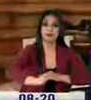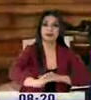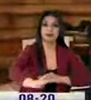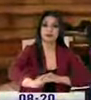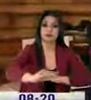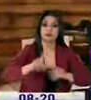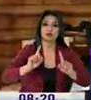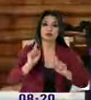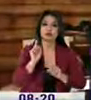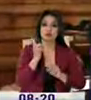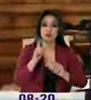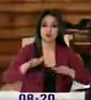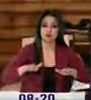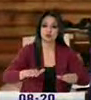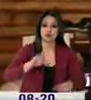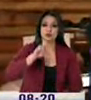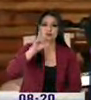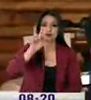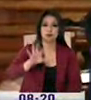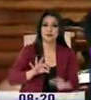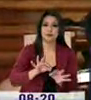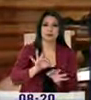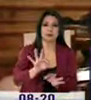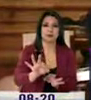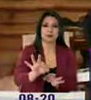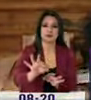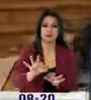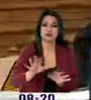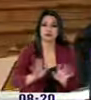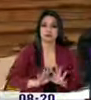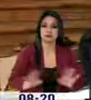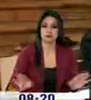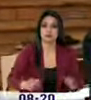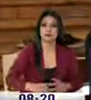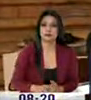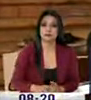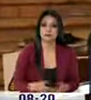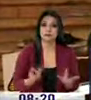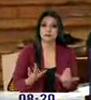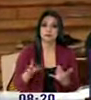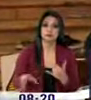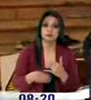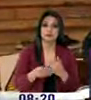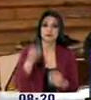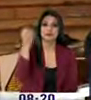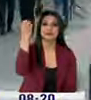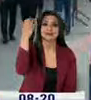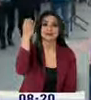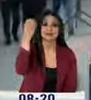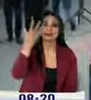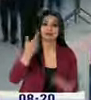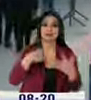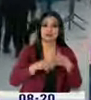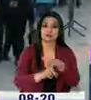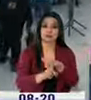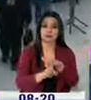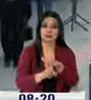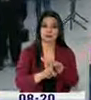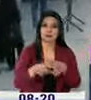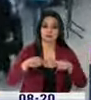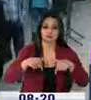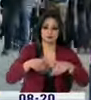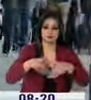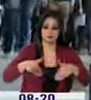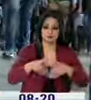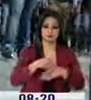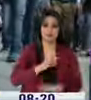en alrededor de 150 metros. Lineales. Vamos a implementar también semáforos inclusivos. Al momento, el tramo comprendido